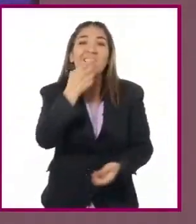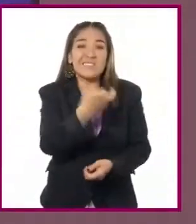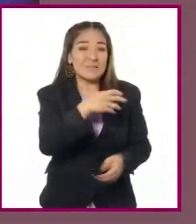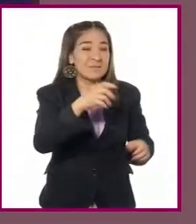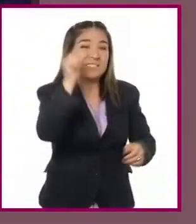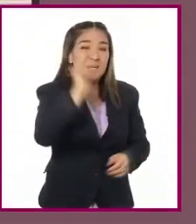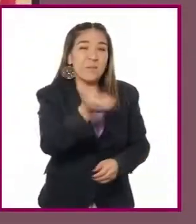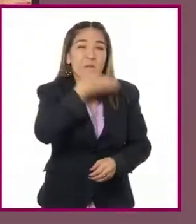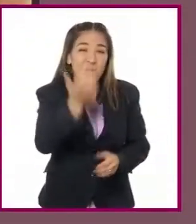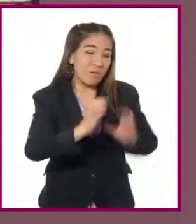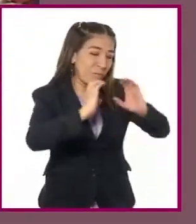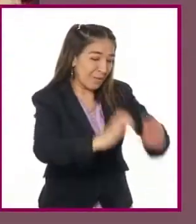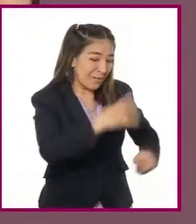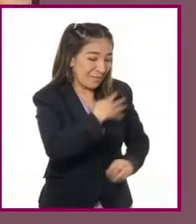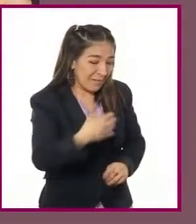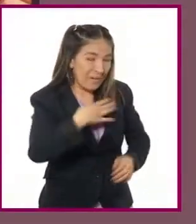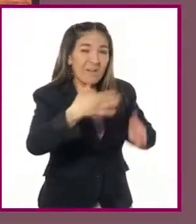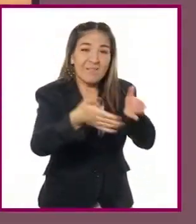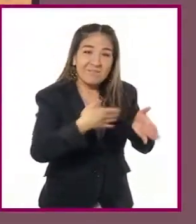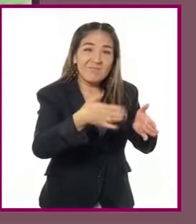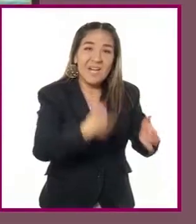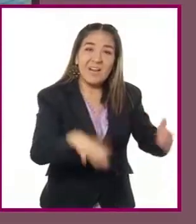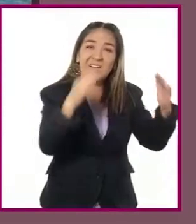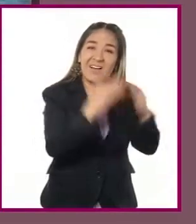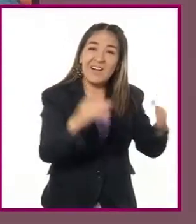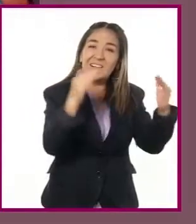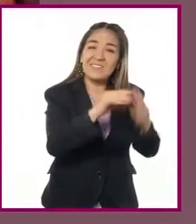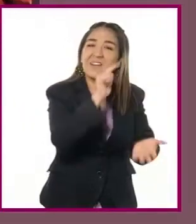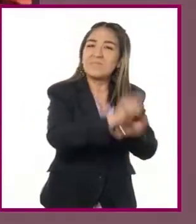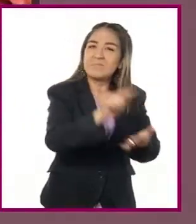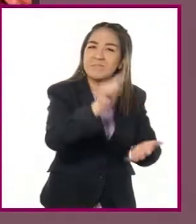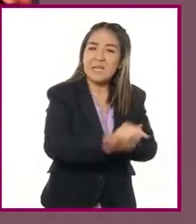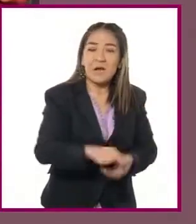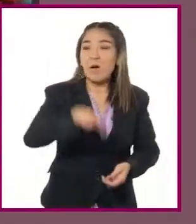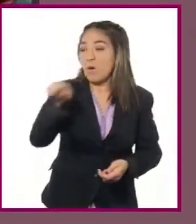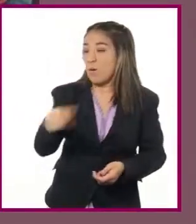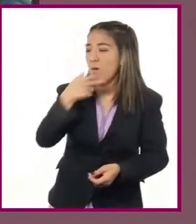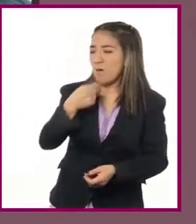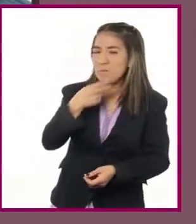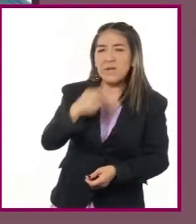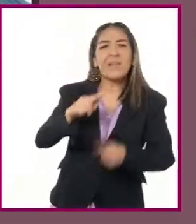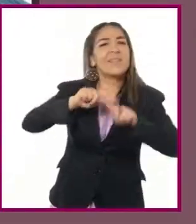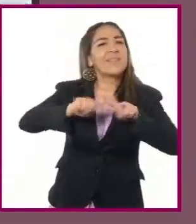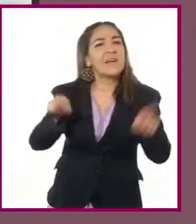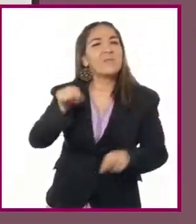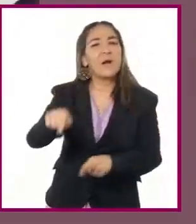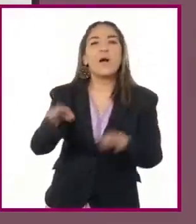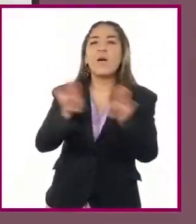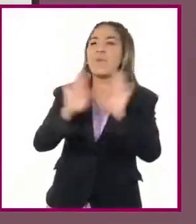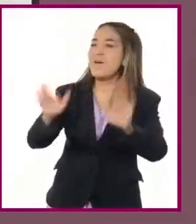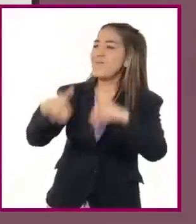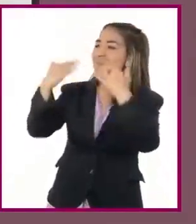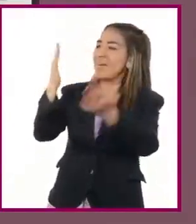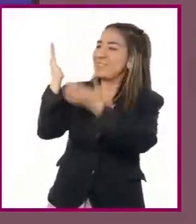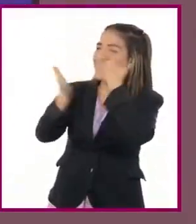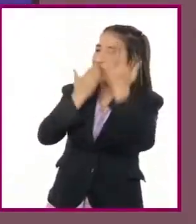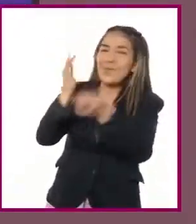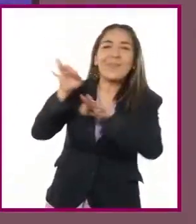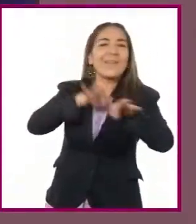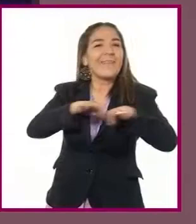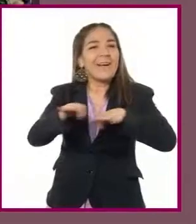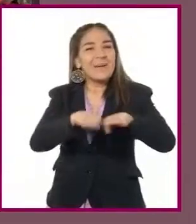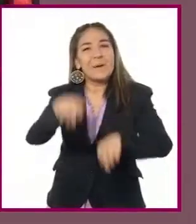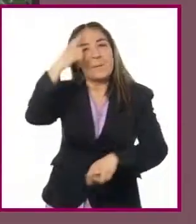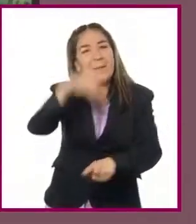los hijos y dedicadas a las tareas domésticas, mientras que los hombres estaban fuera estudiando, trabajando